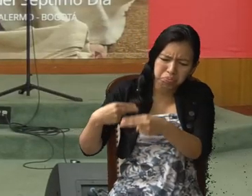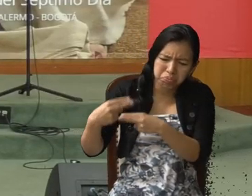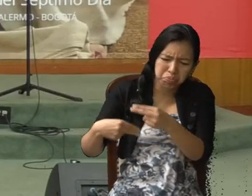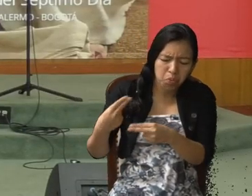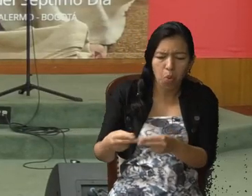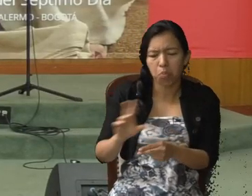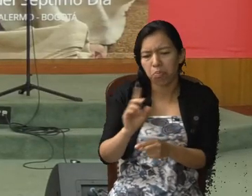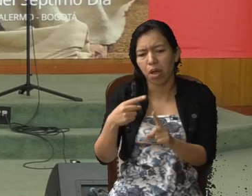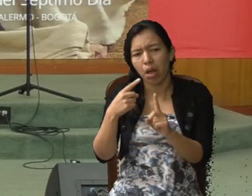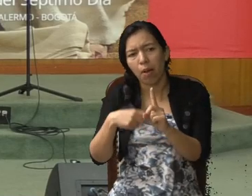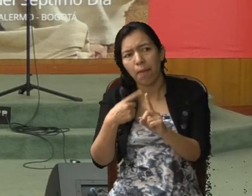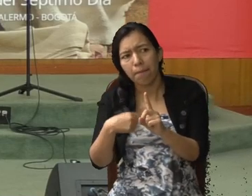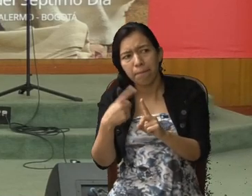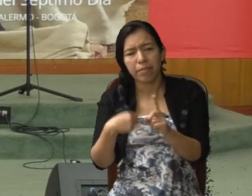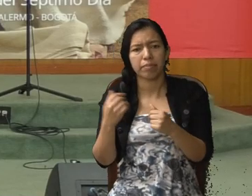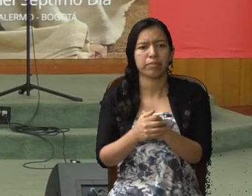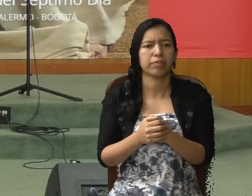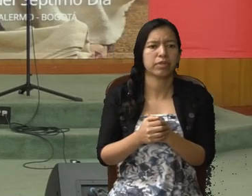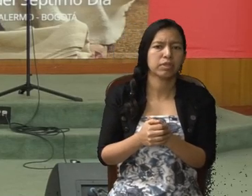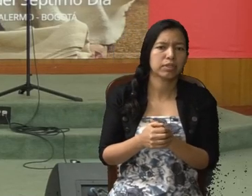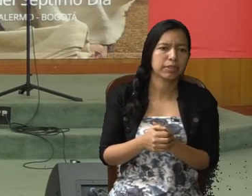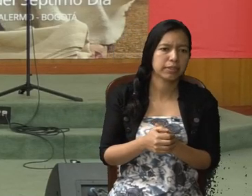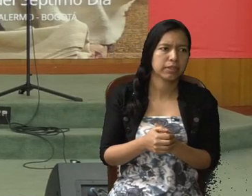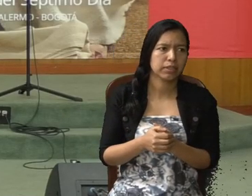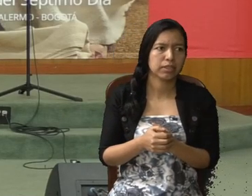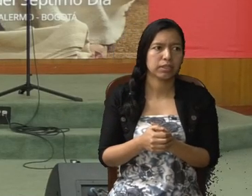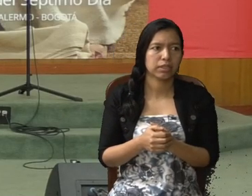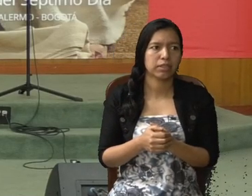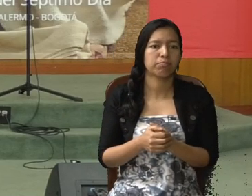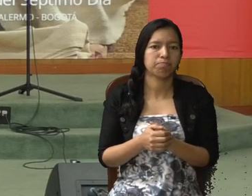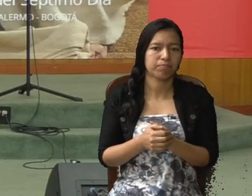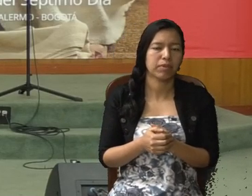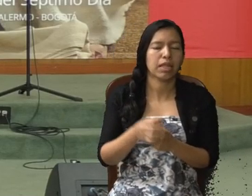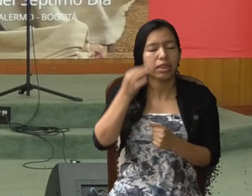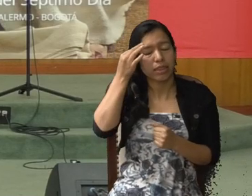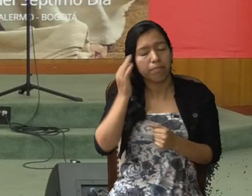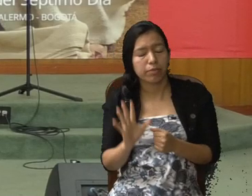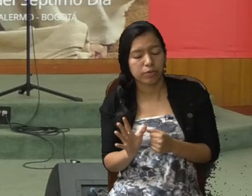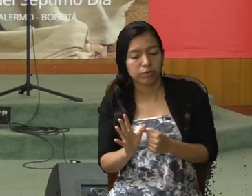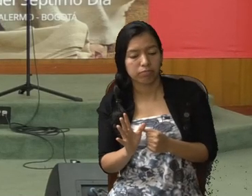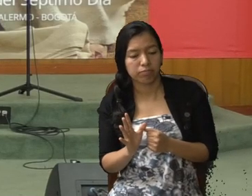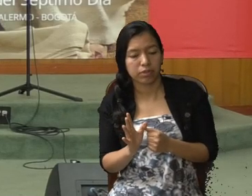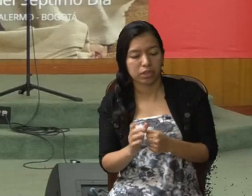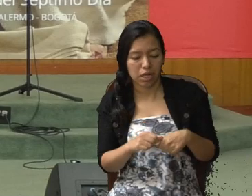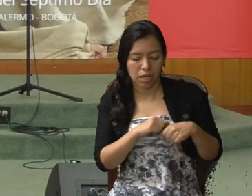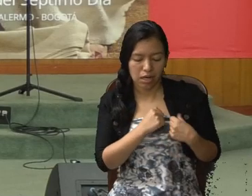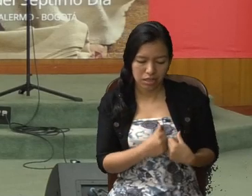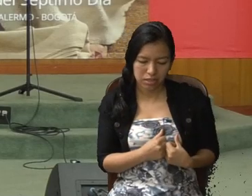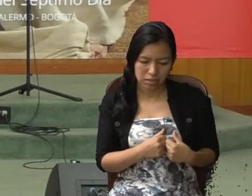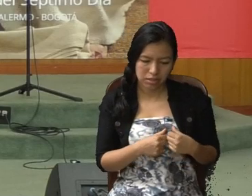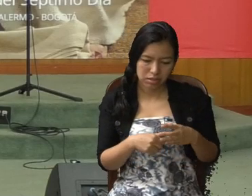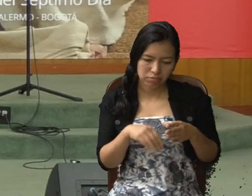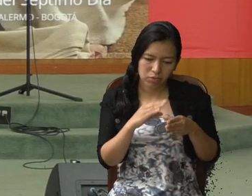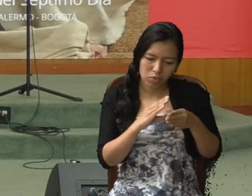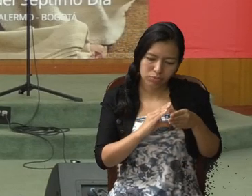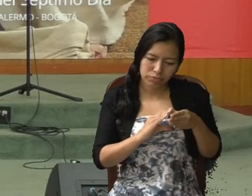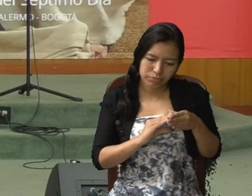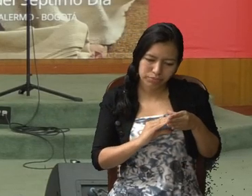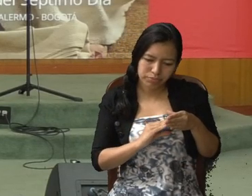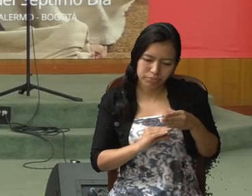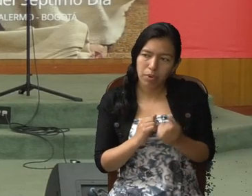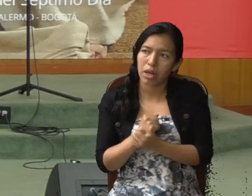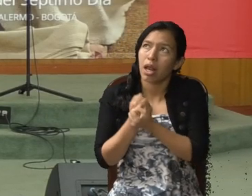meses, décadas, tal vez hemos perdido ese toque del primer amor. ¿Y por qué lo hemos perdido? Porque tal